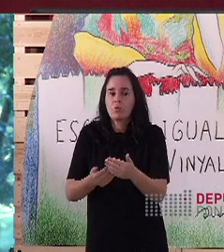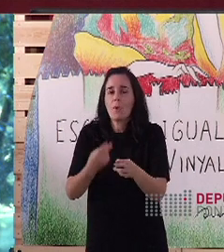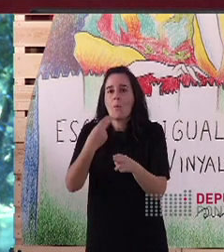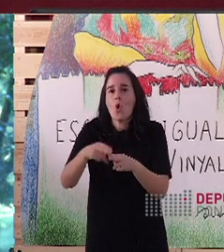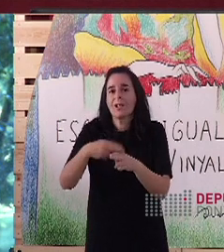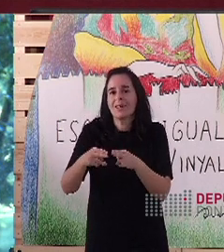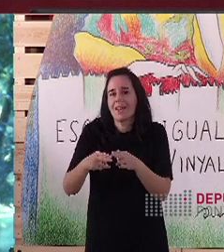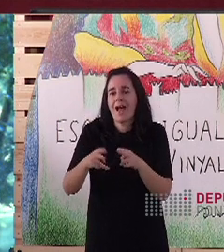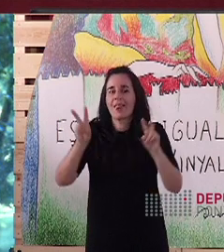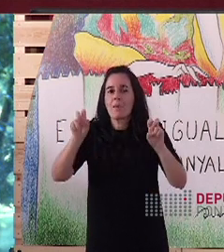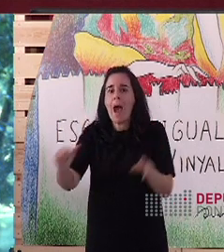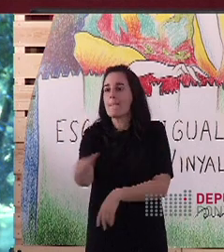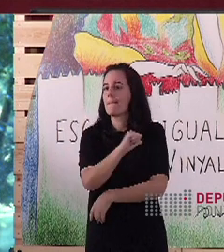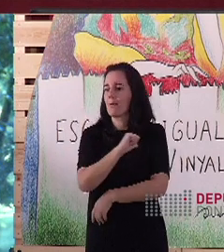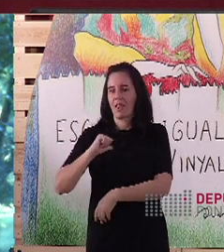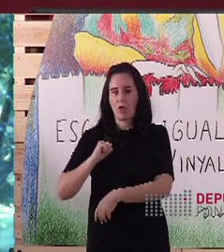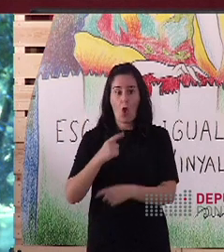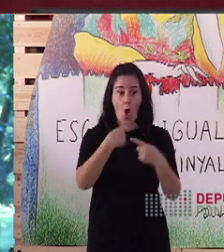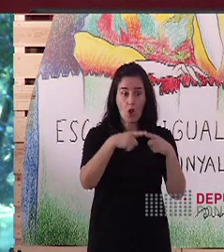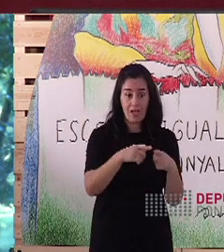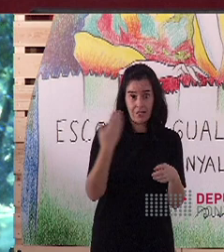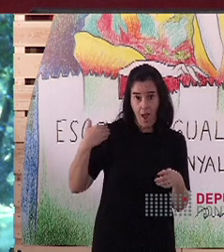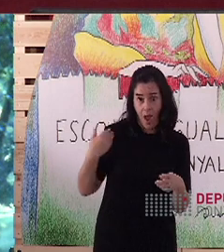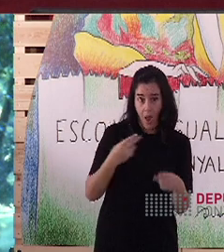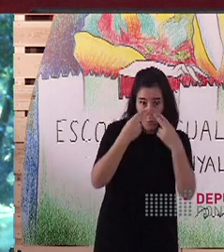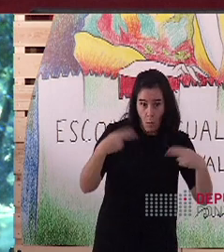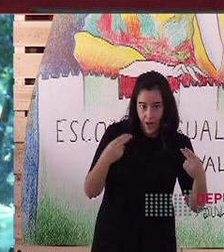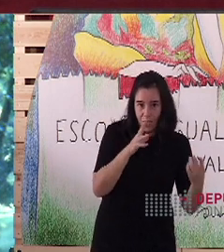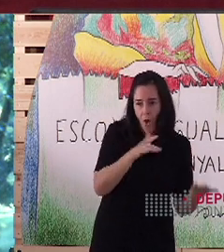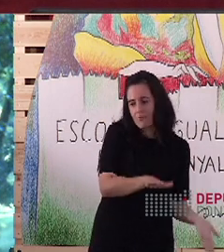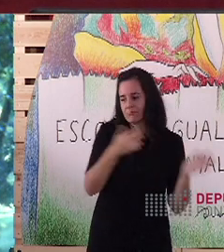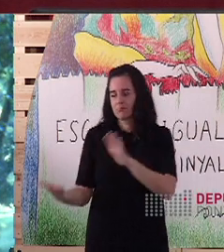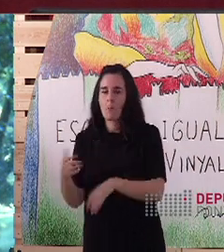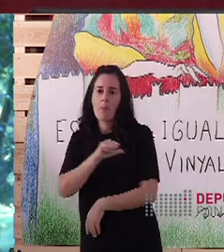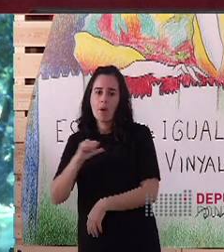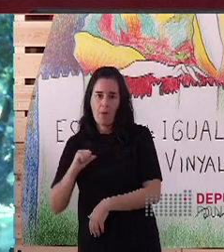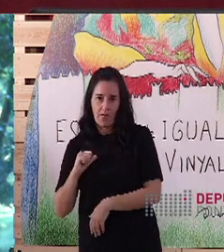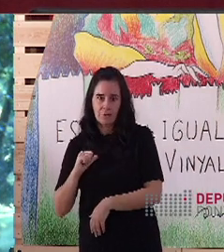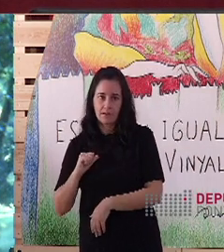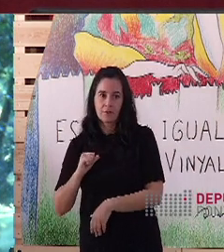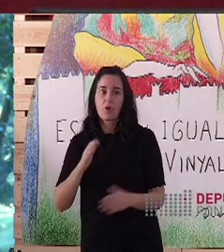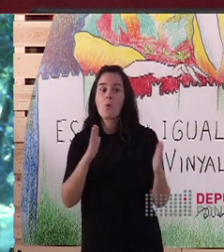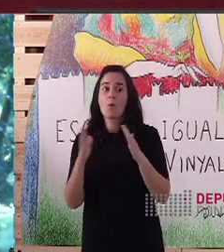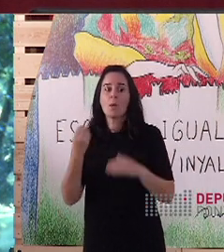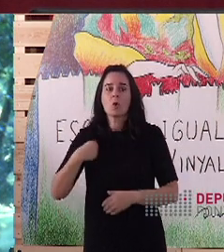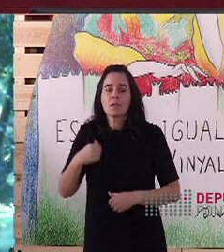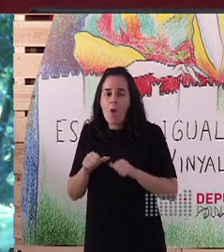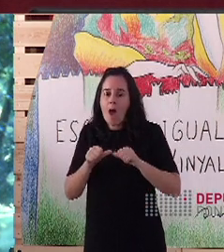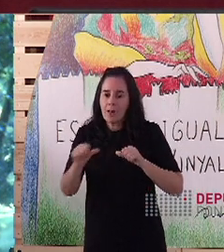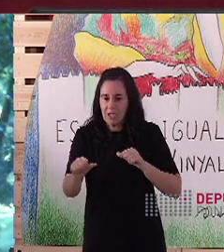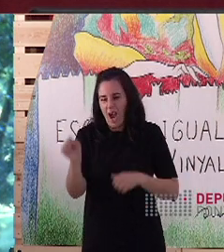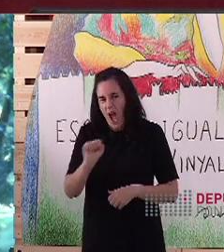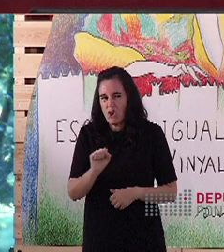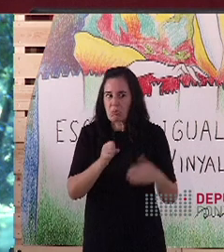de privatización de todo lo público. Bueno, a partir de ese momento histórico, que fue el año 1973,